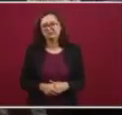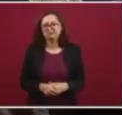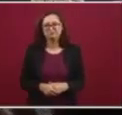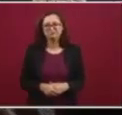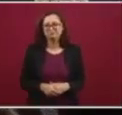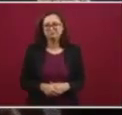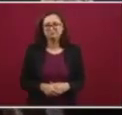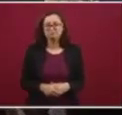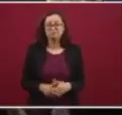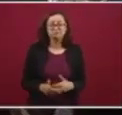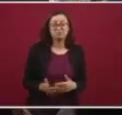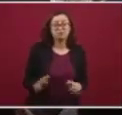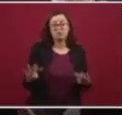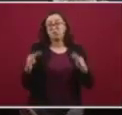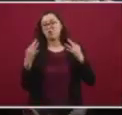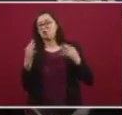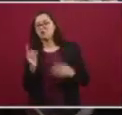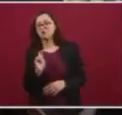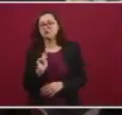la fama,